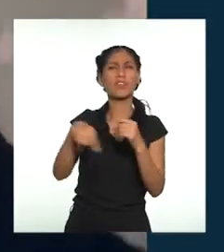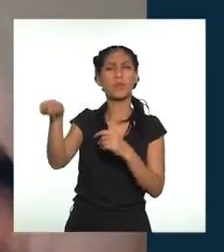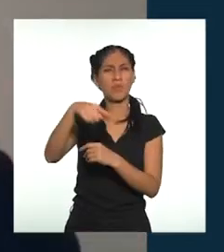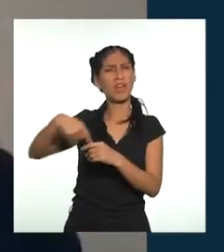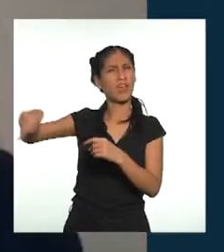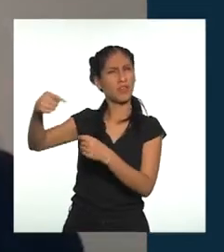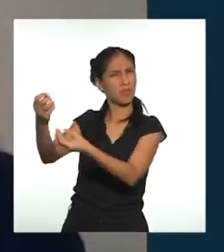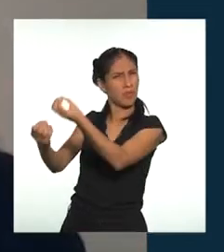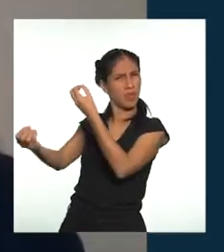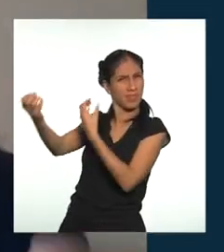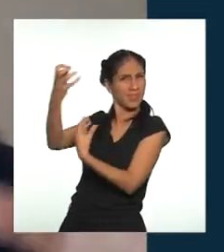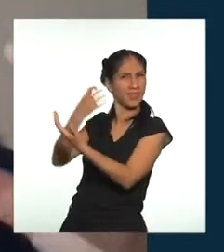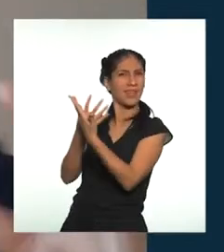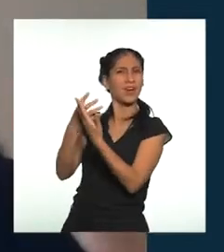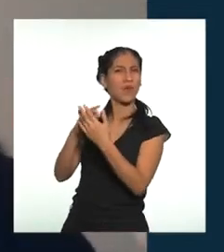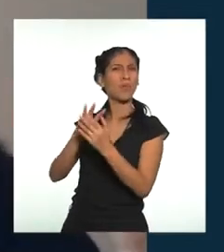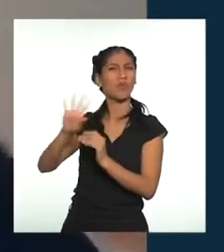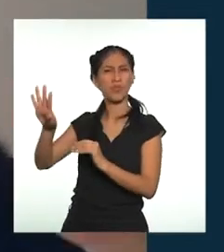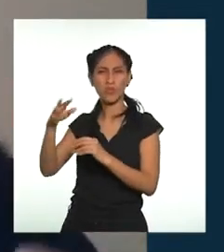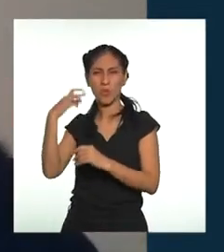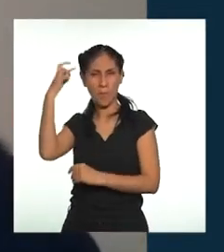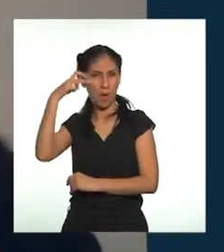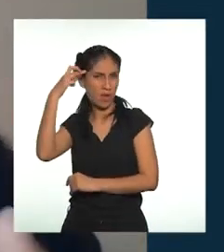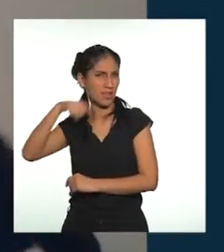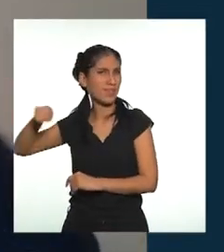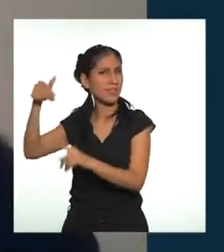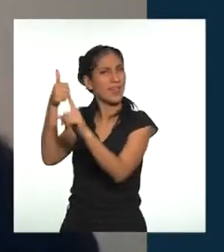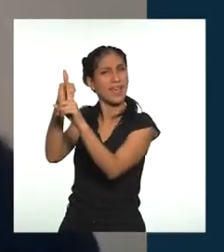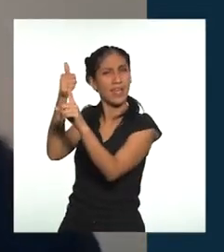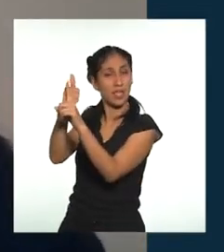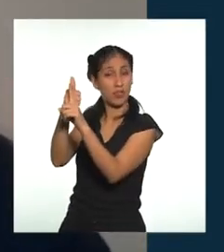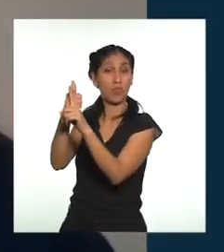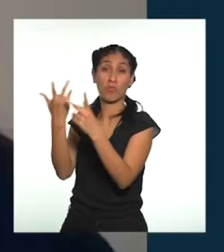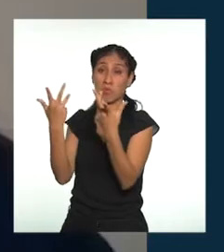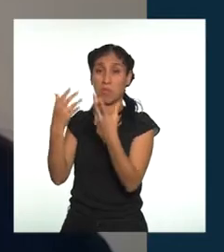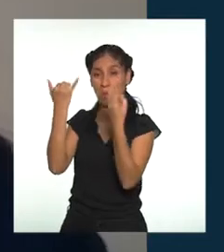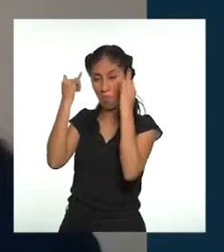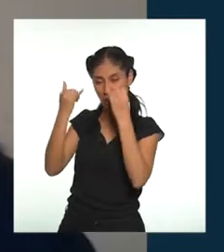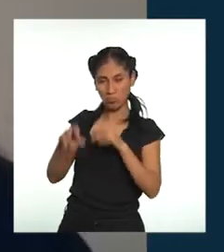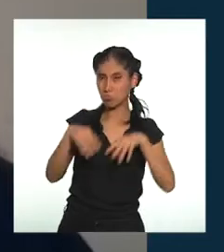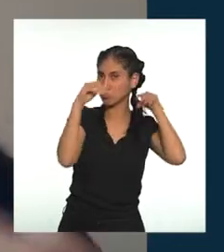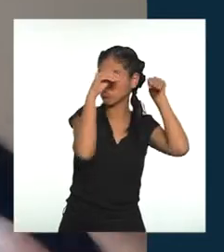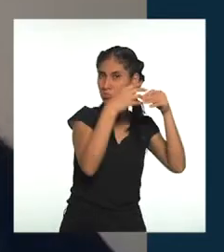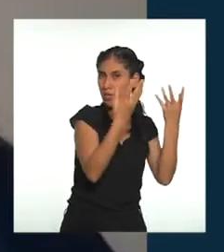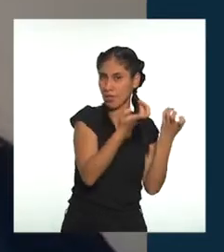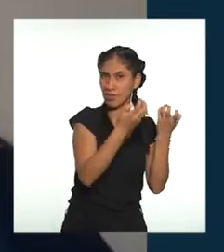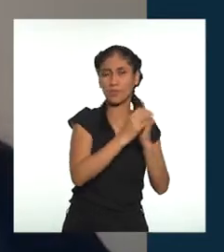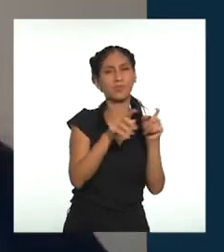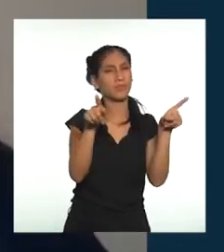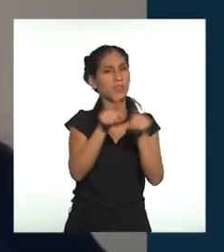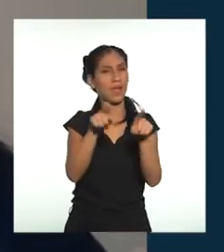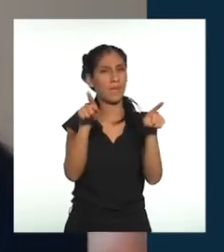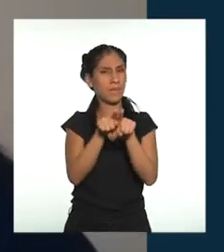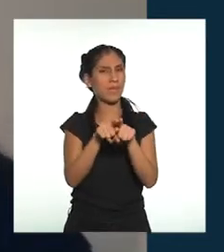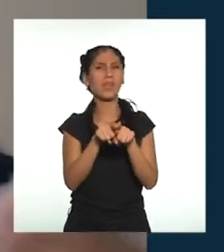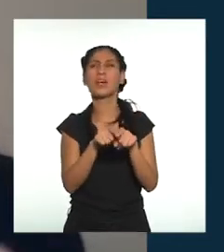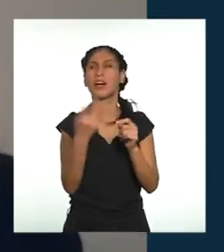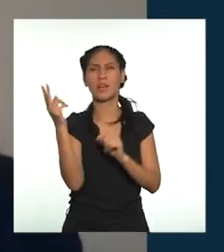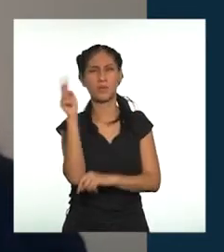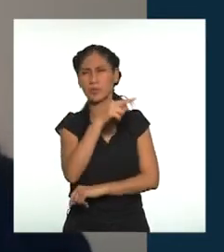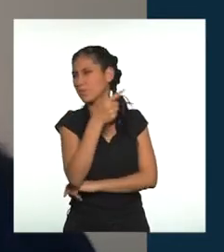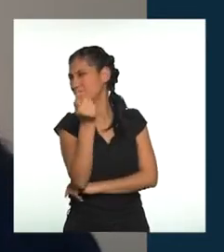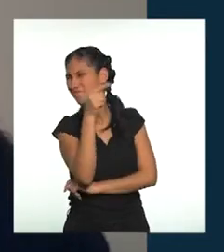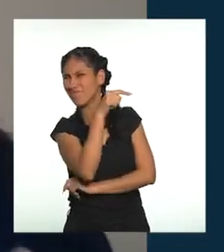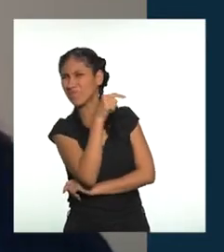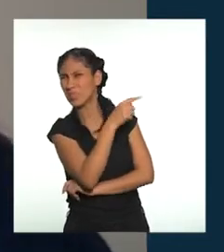nos imponían políticas que era solamente pensado en las grandes ciudades. Además nos han visto siempre como una mano